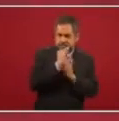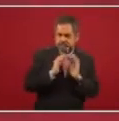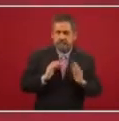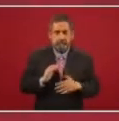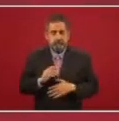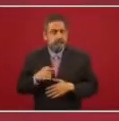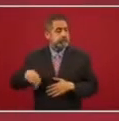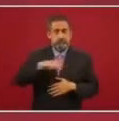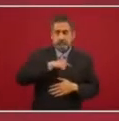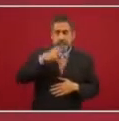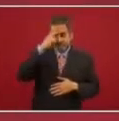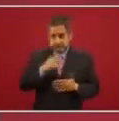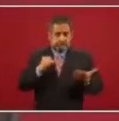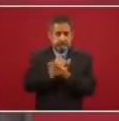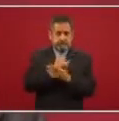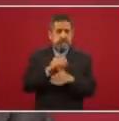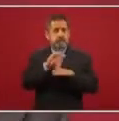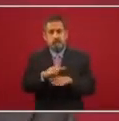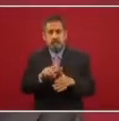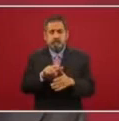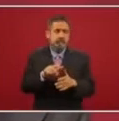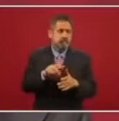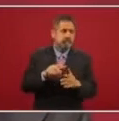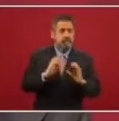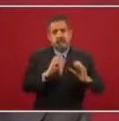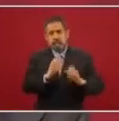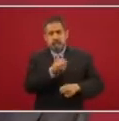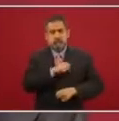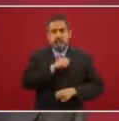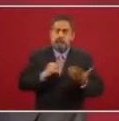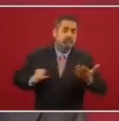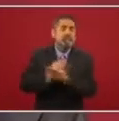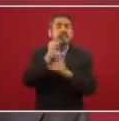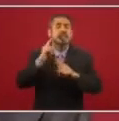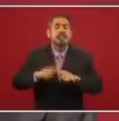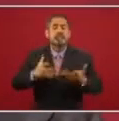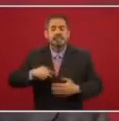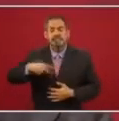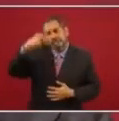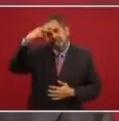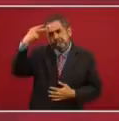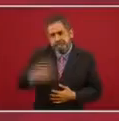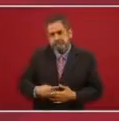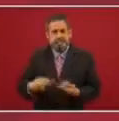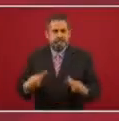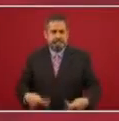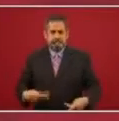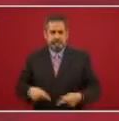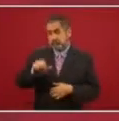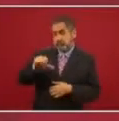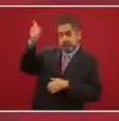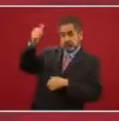de todo tipo incluyendo las sanitarias que se toman en mexico las toma el gobierno de mexico entonces lo que ocurre en otros